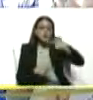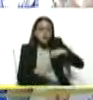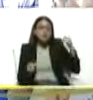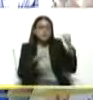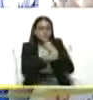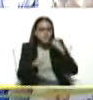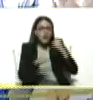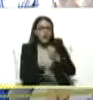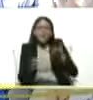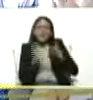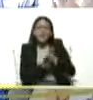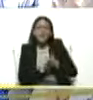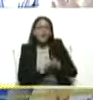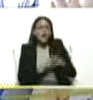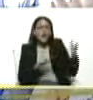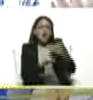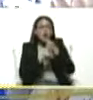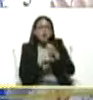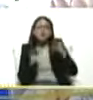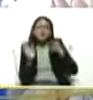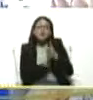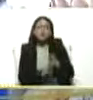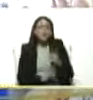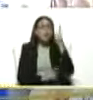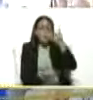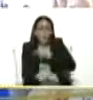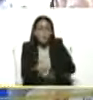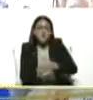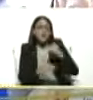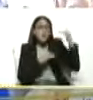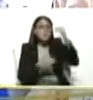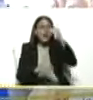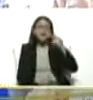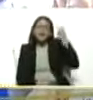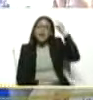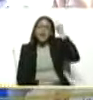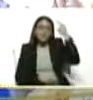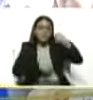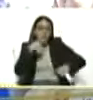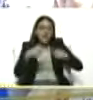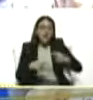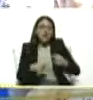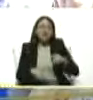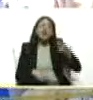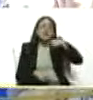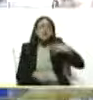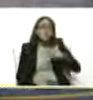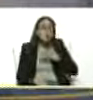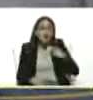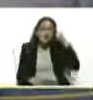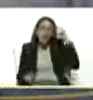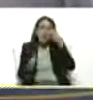a 1 millón de barriles y vamos para 3 millones de barriles. El desarrollo de los proyectos gasíferos.